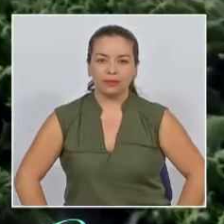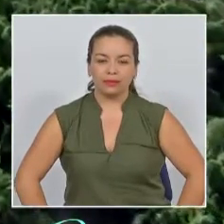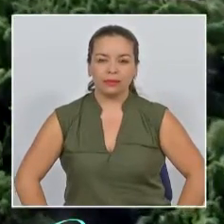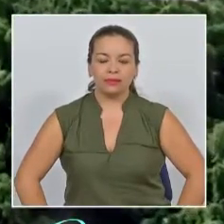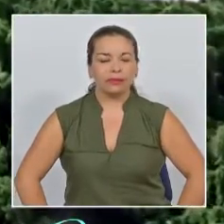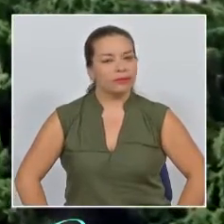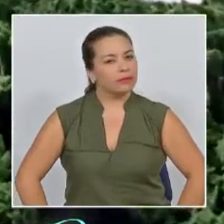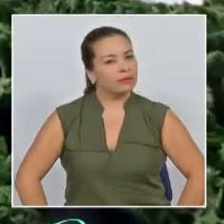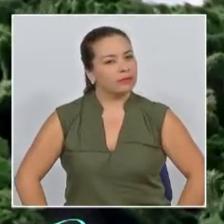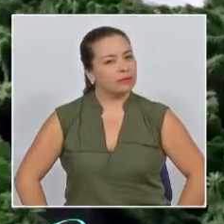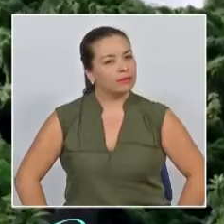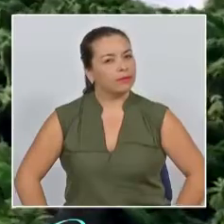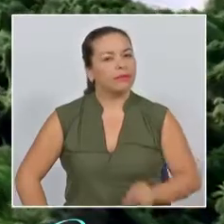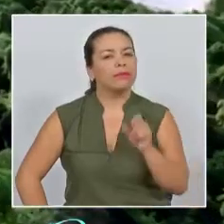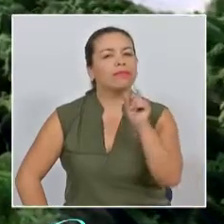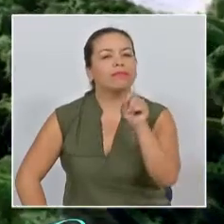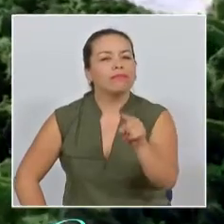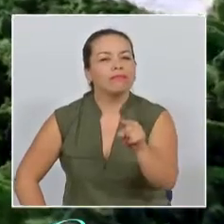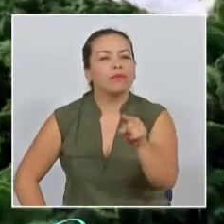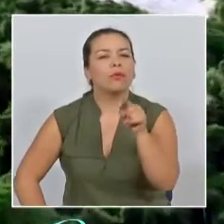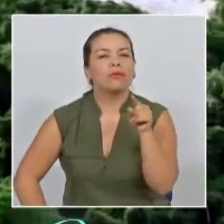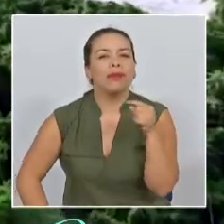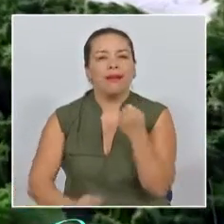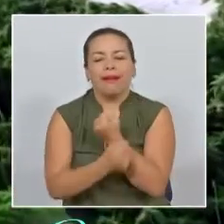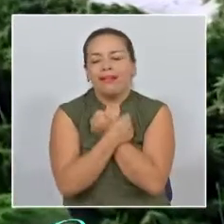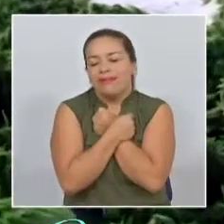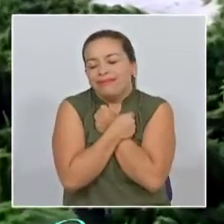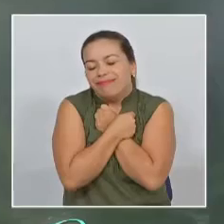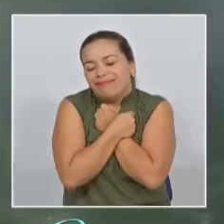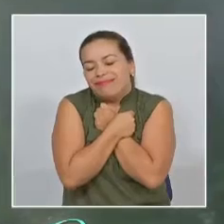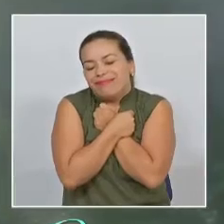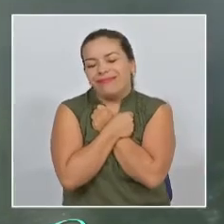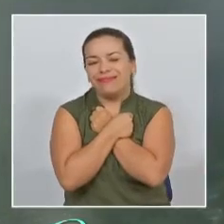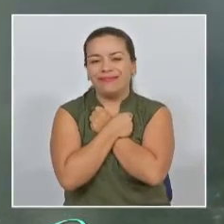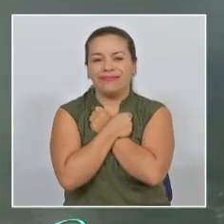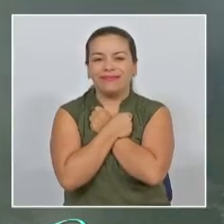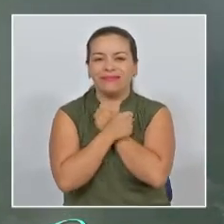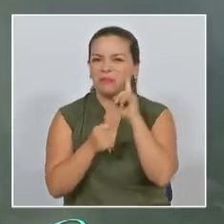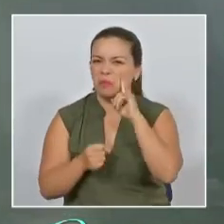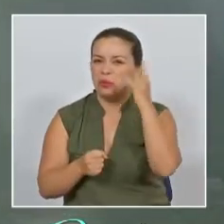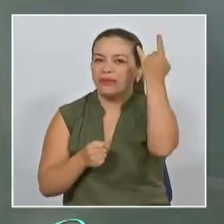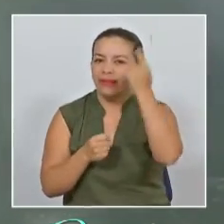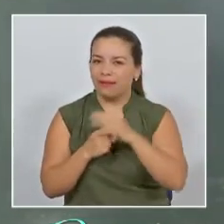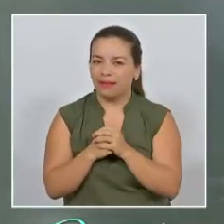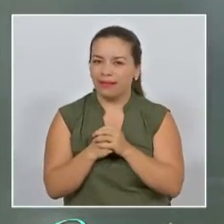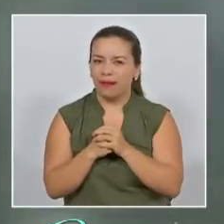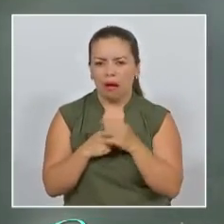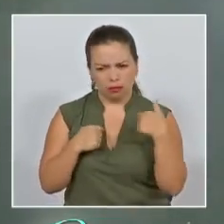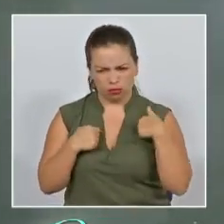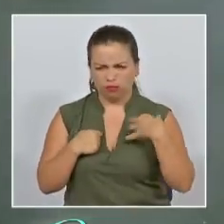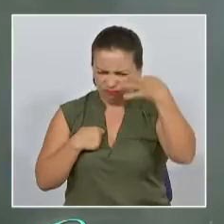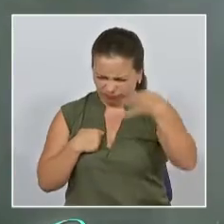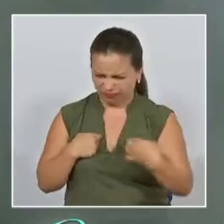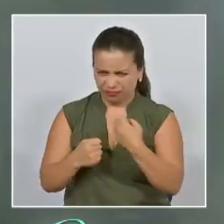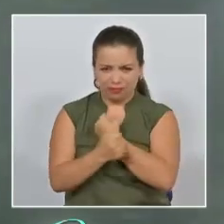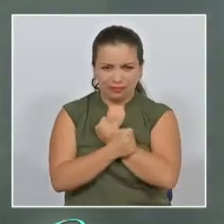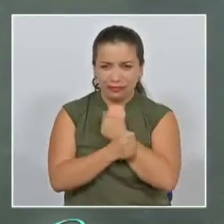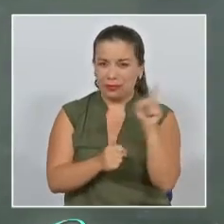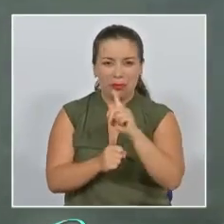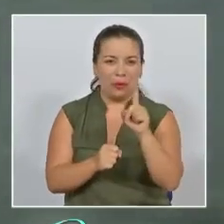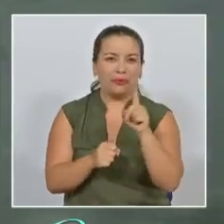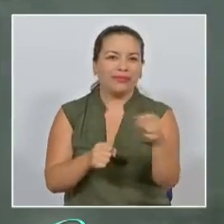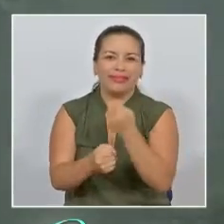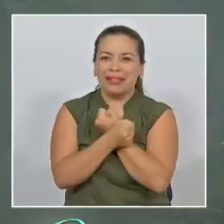¿Cómo sabes cuando estás realmente enamorado? Ante todo, no tendrías que preguntártelo. Amar es